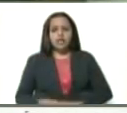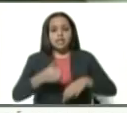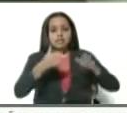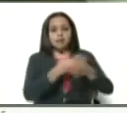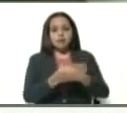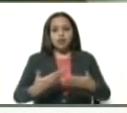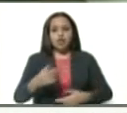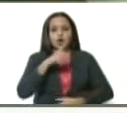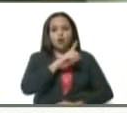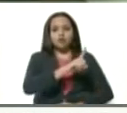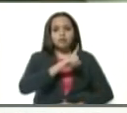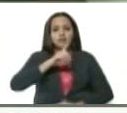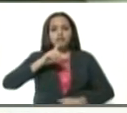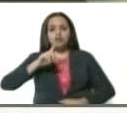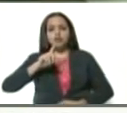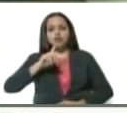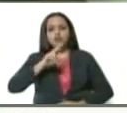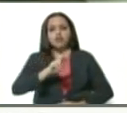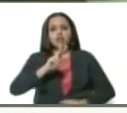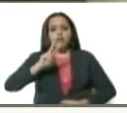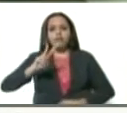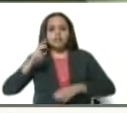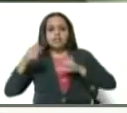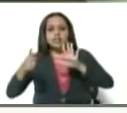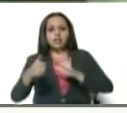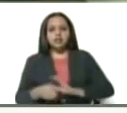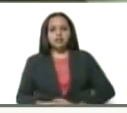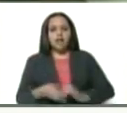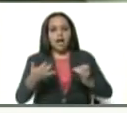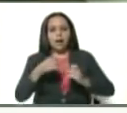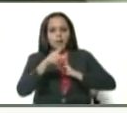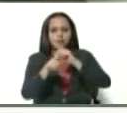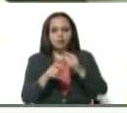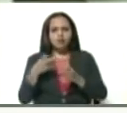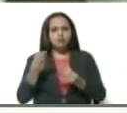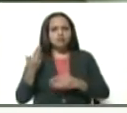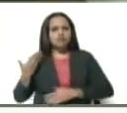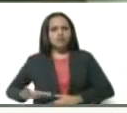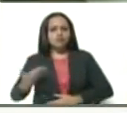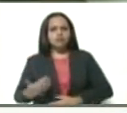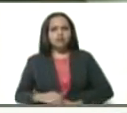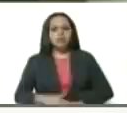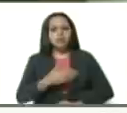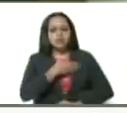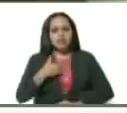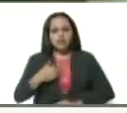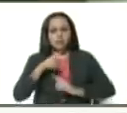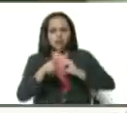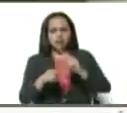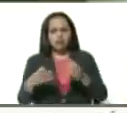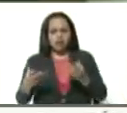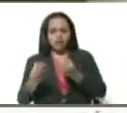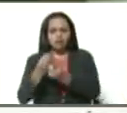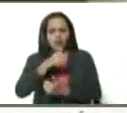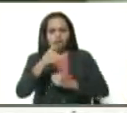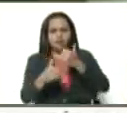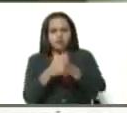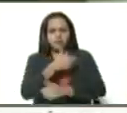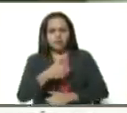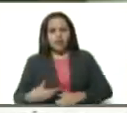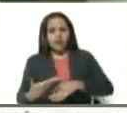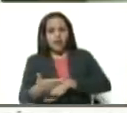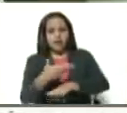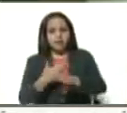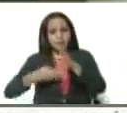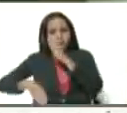6.011.226 compatriotas, Silvia. Tenemos resultados de la encuesta, muy importante, que quiero comentar con la vicepresidenta ahora. Pero antes vámonos